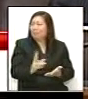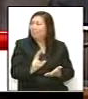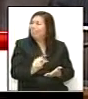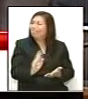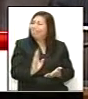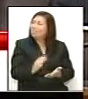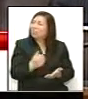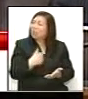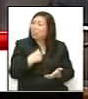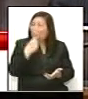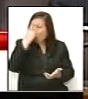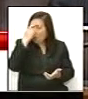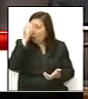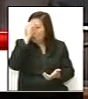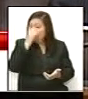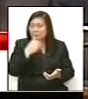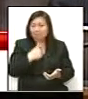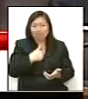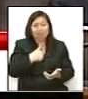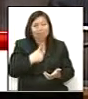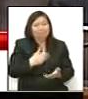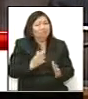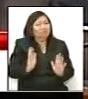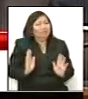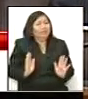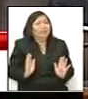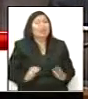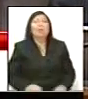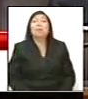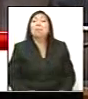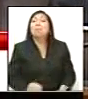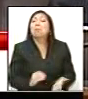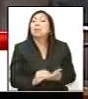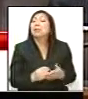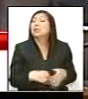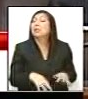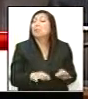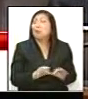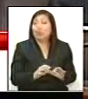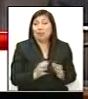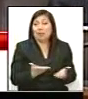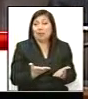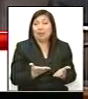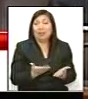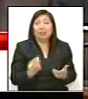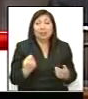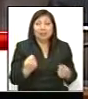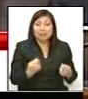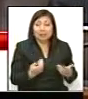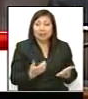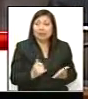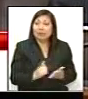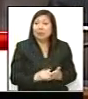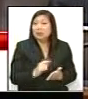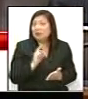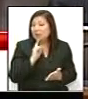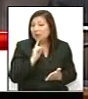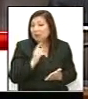parece, presidente. Esa es la razón por la cual lo más importante es que es una atribución, es